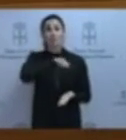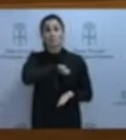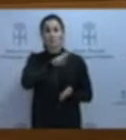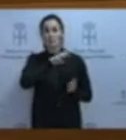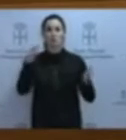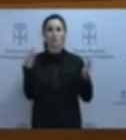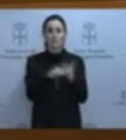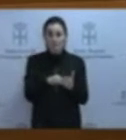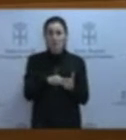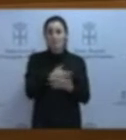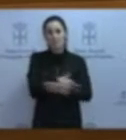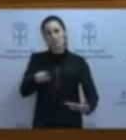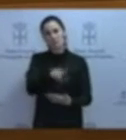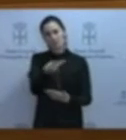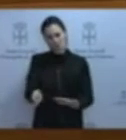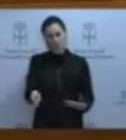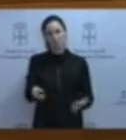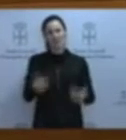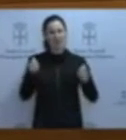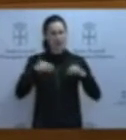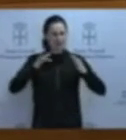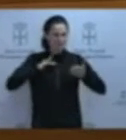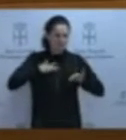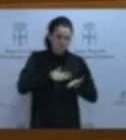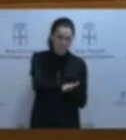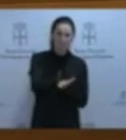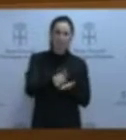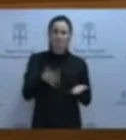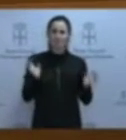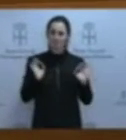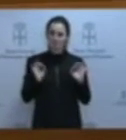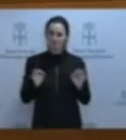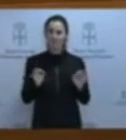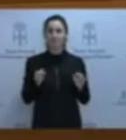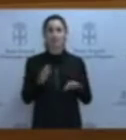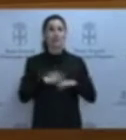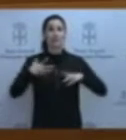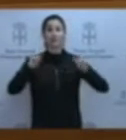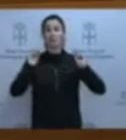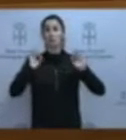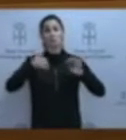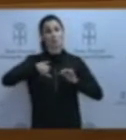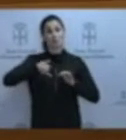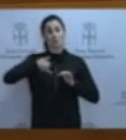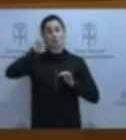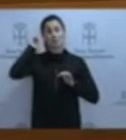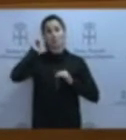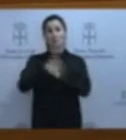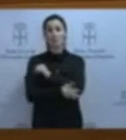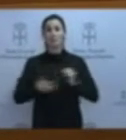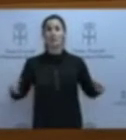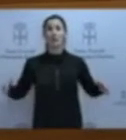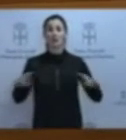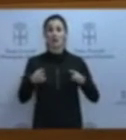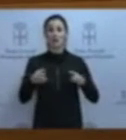millones. Casi nada. Y miren, ya para finalizar, ¿ustedes sabían que el riesgo de pobreza